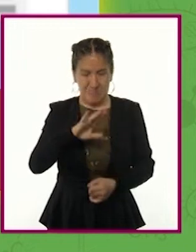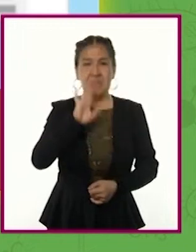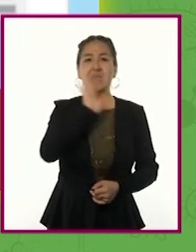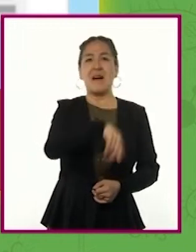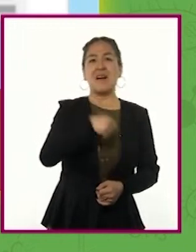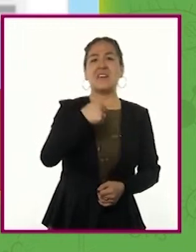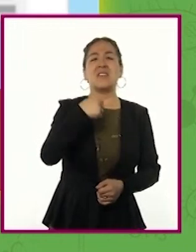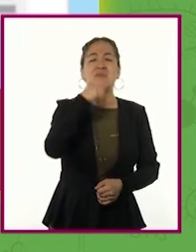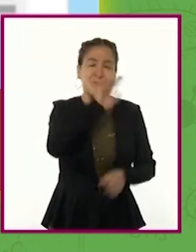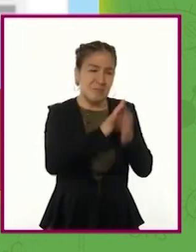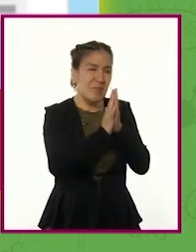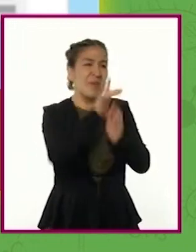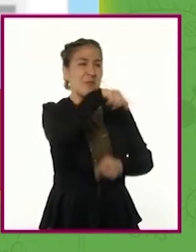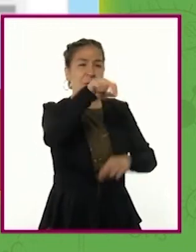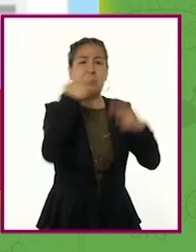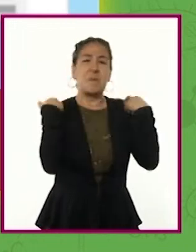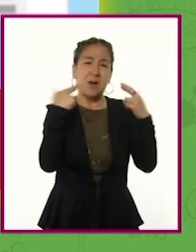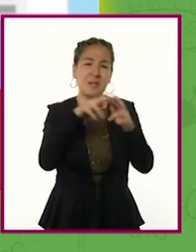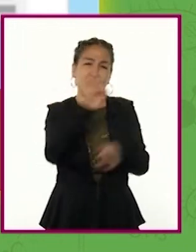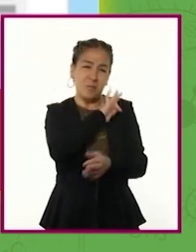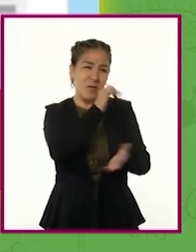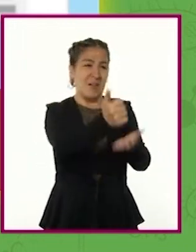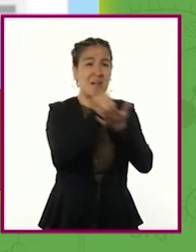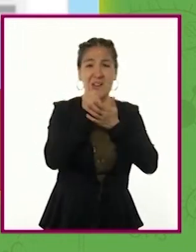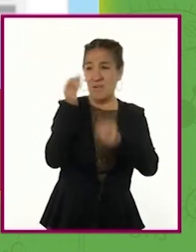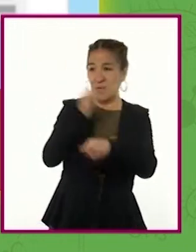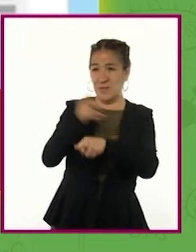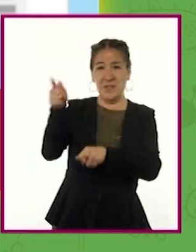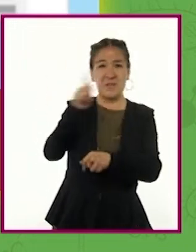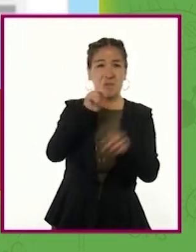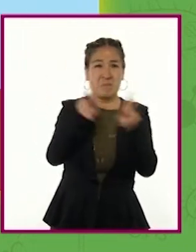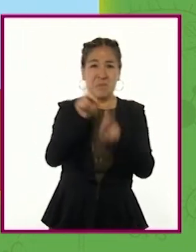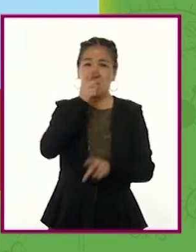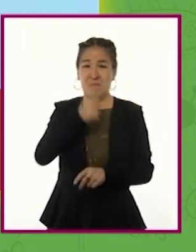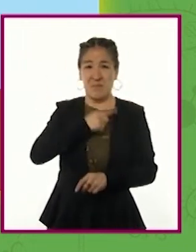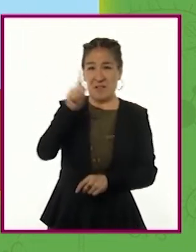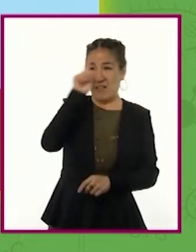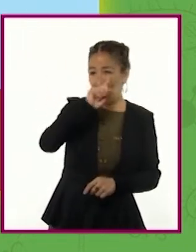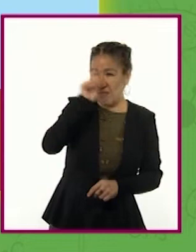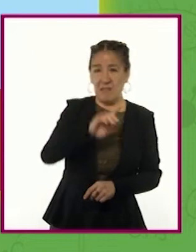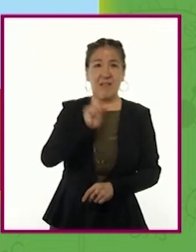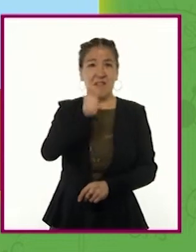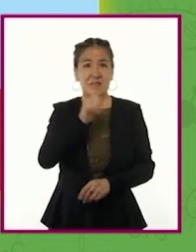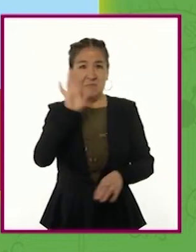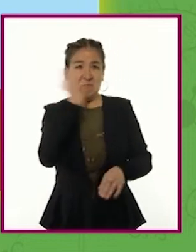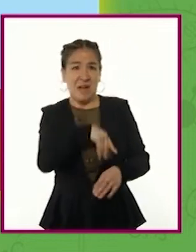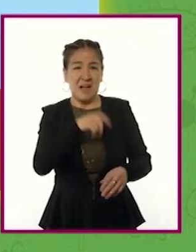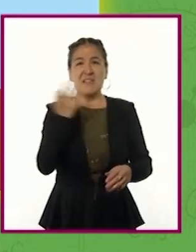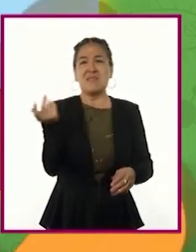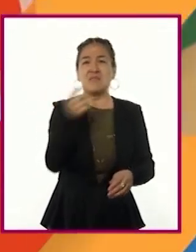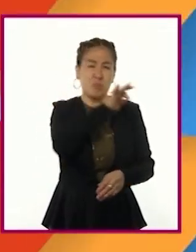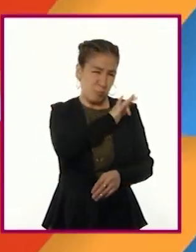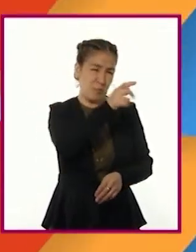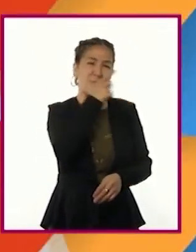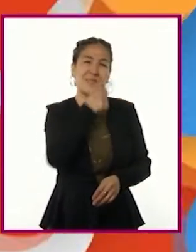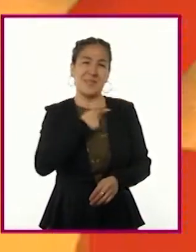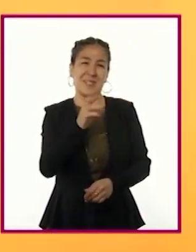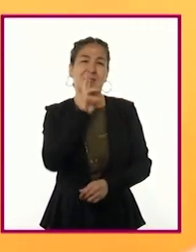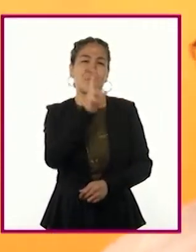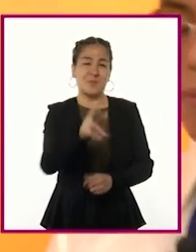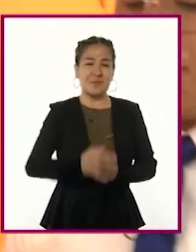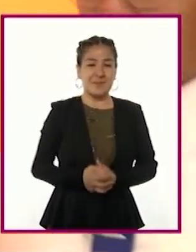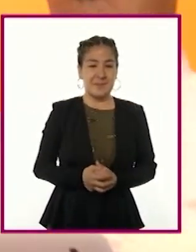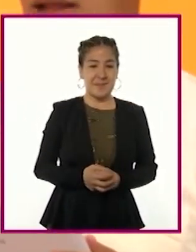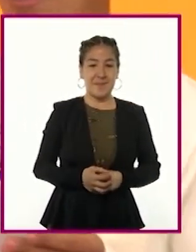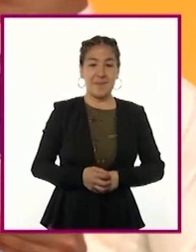Queridos profesores, me gustaría saber si lo que comentó mi primo es cierto. Estaré en espera de su amable respuesta. Gracias.